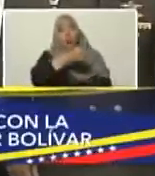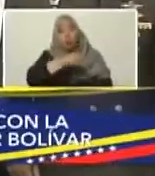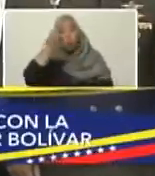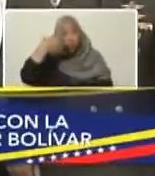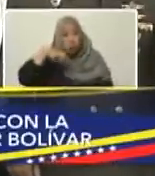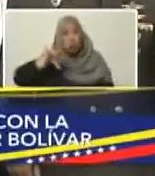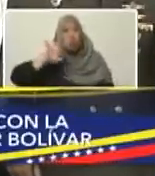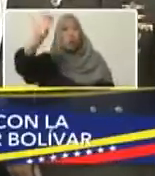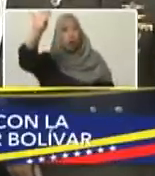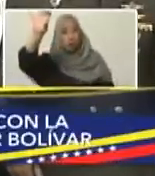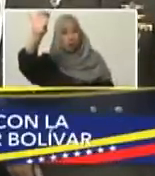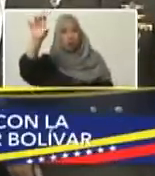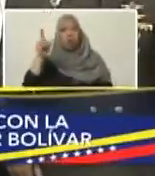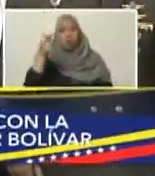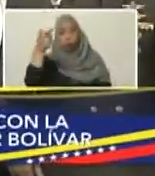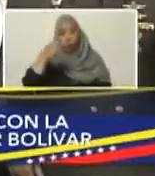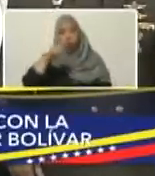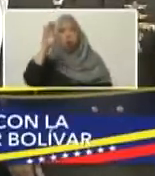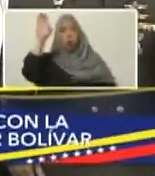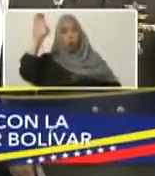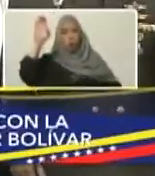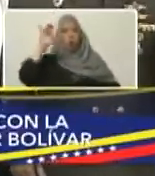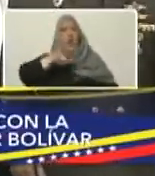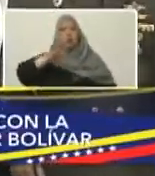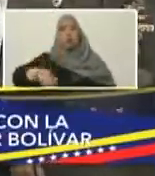¿lo juran ustedes?